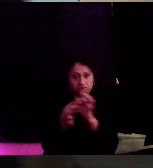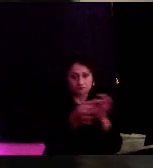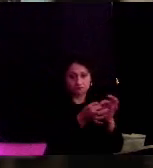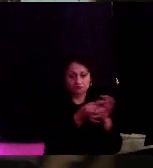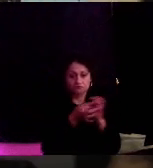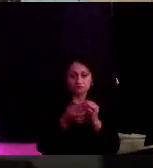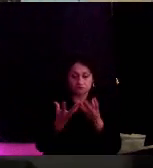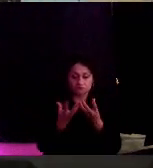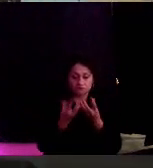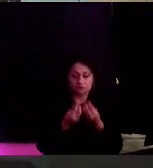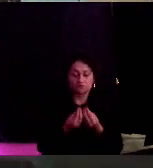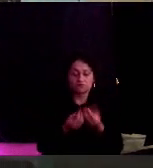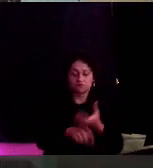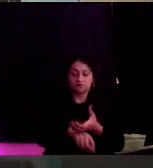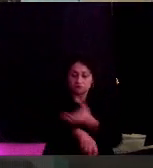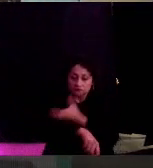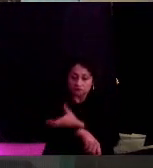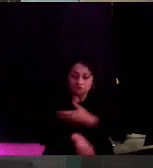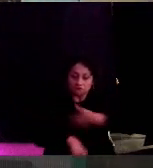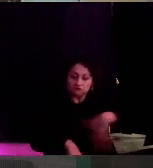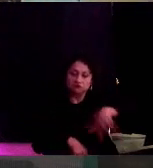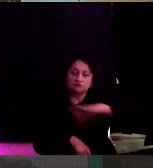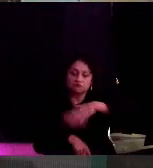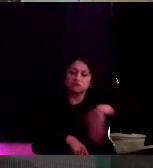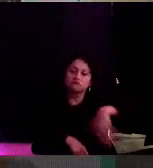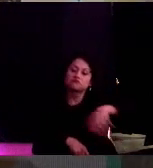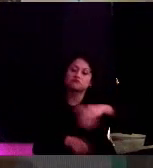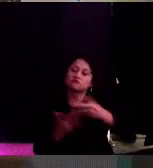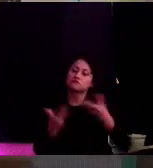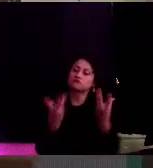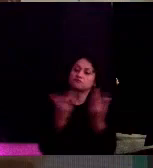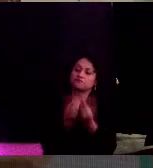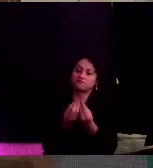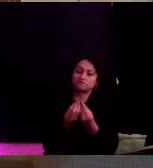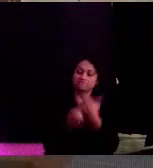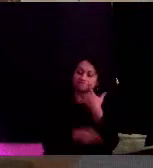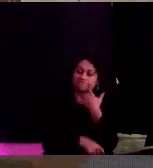y que han hecho suya también nuestra lucha.